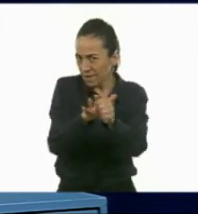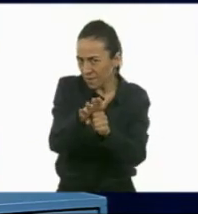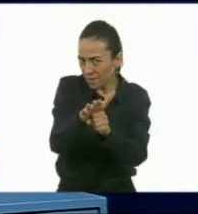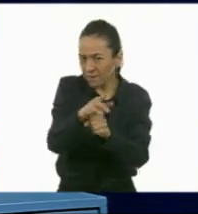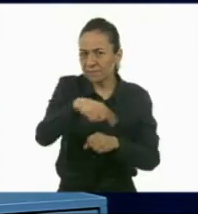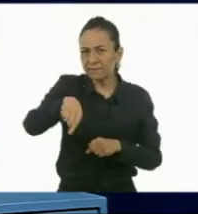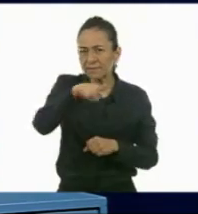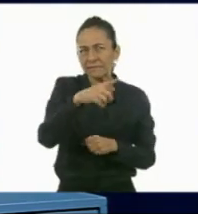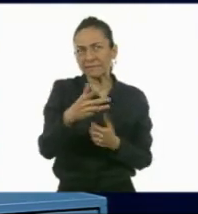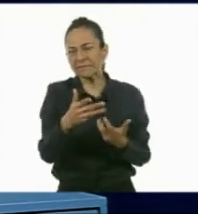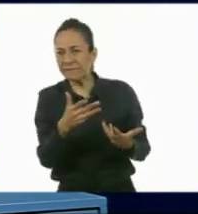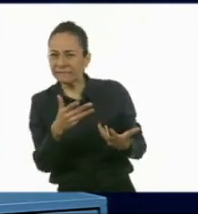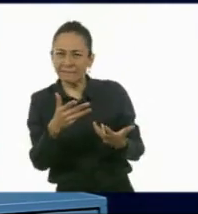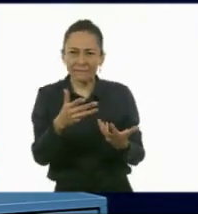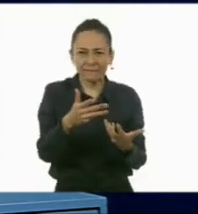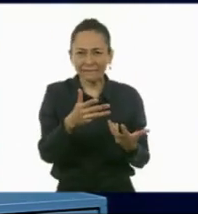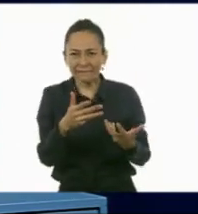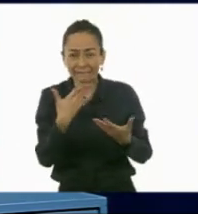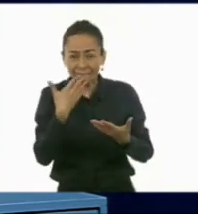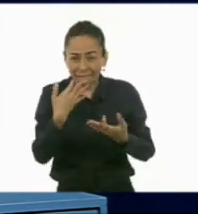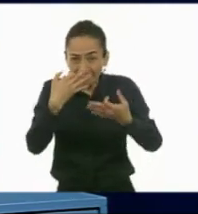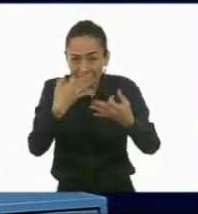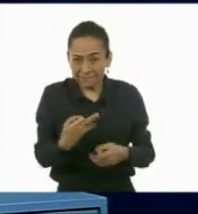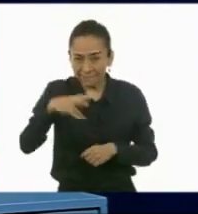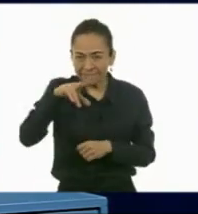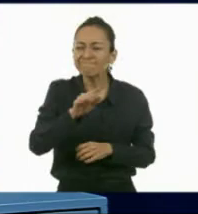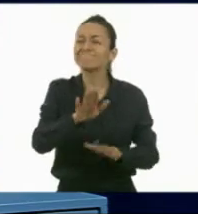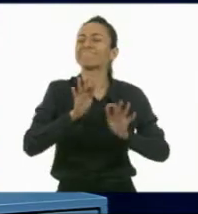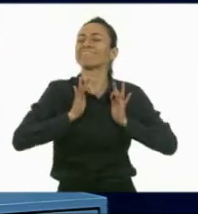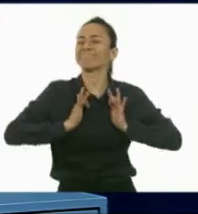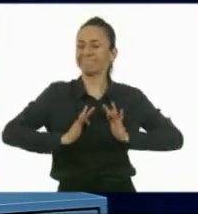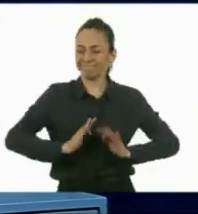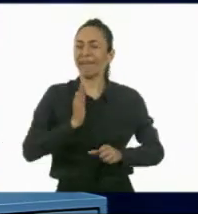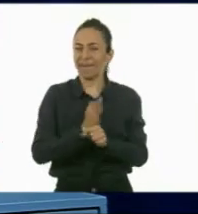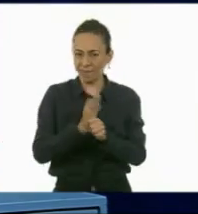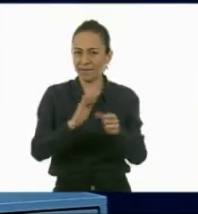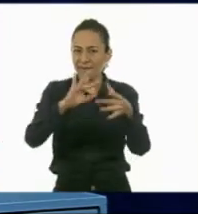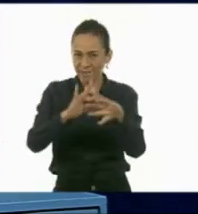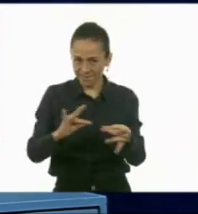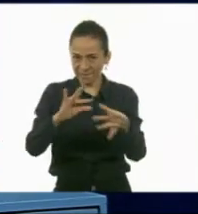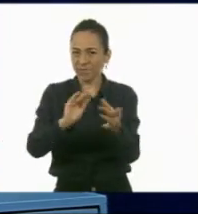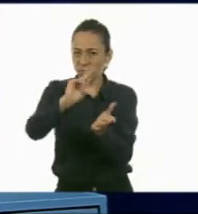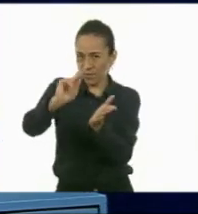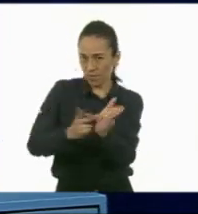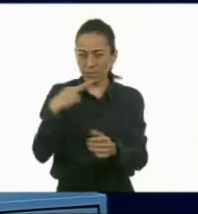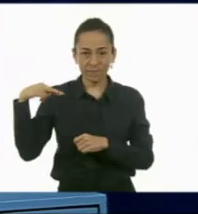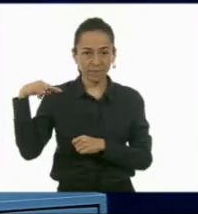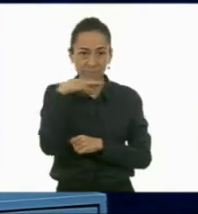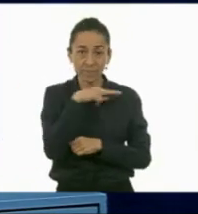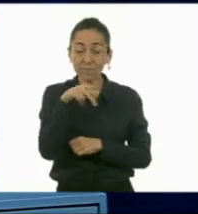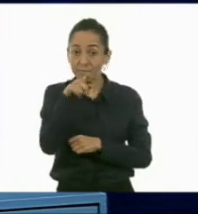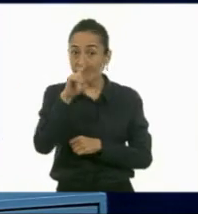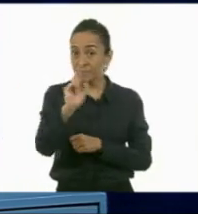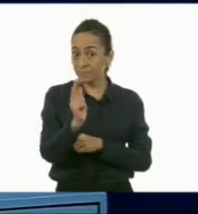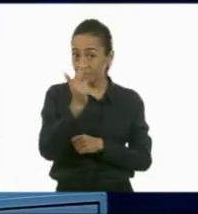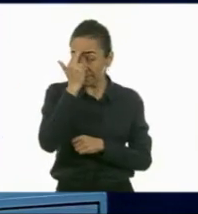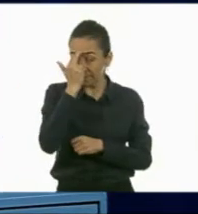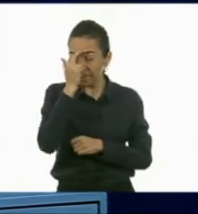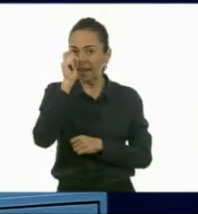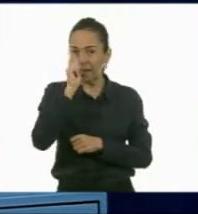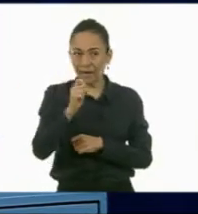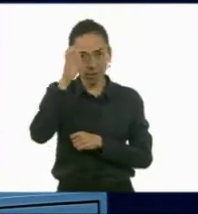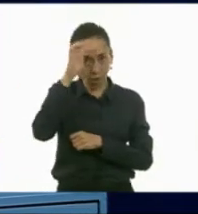no se preocupen porque ahorita vamos a verlo rápidamente. ¿Recuerdan ustedes que hablamos de dos conceptos